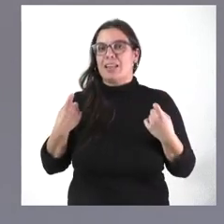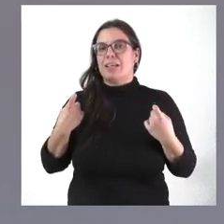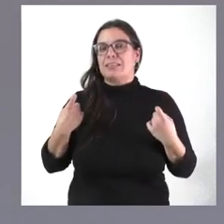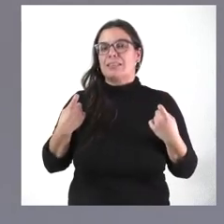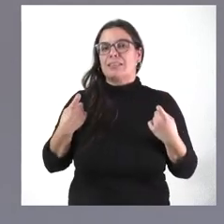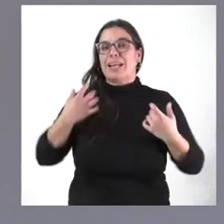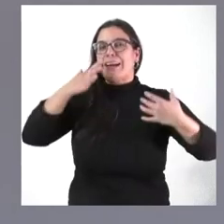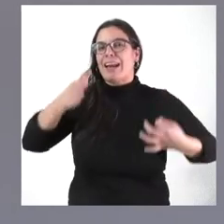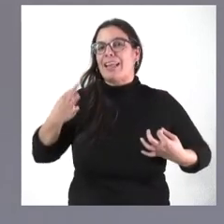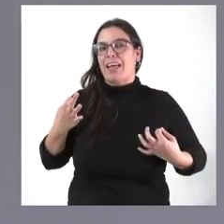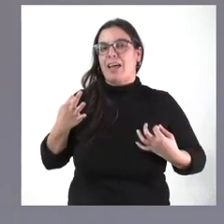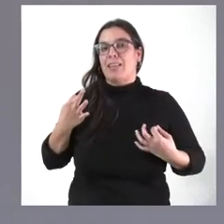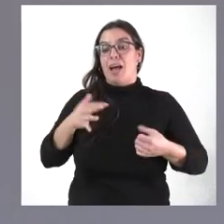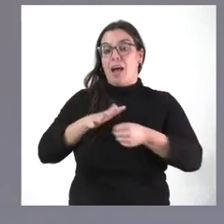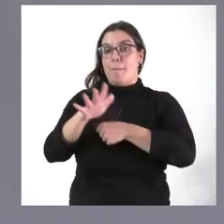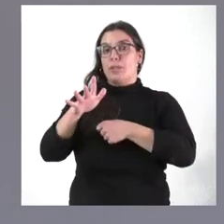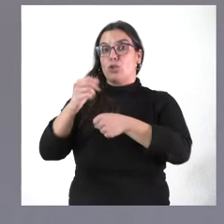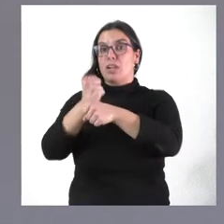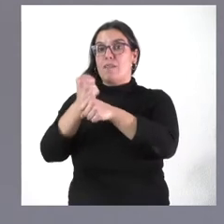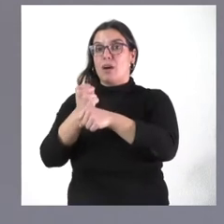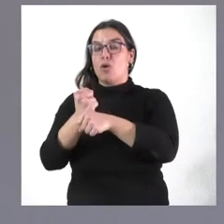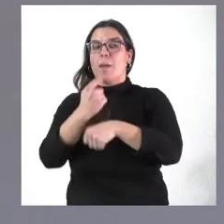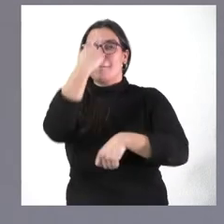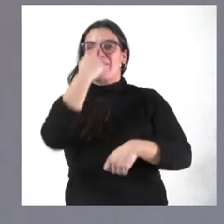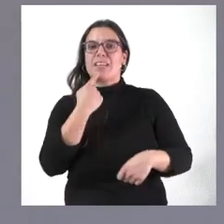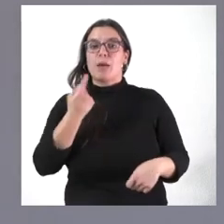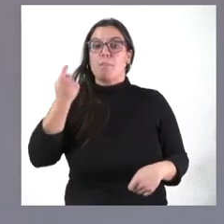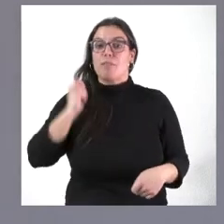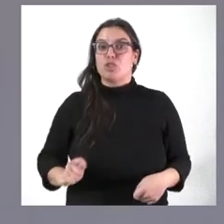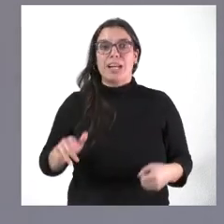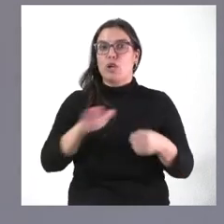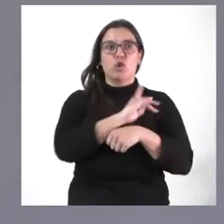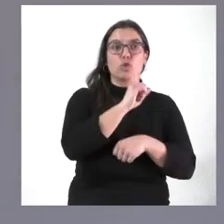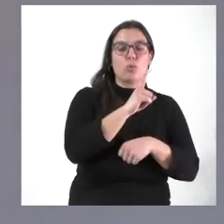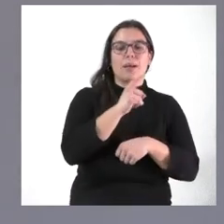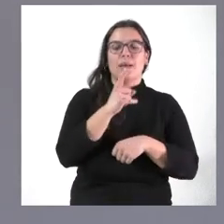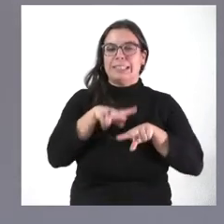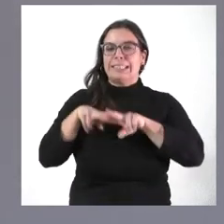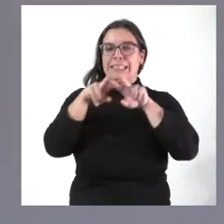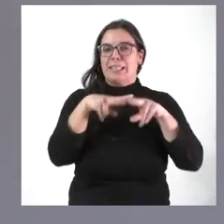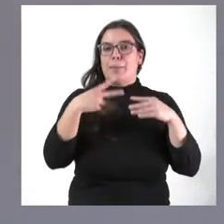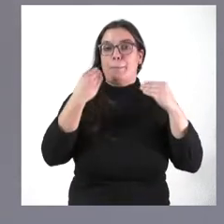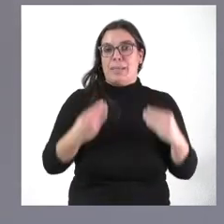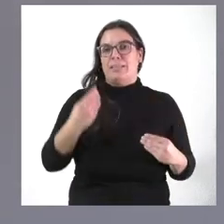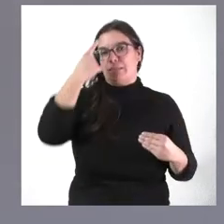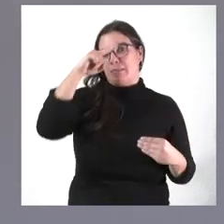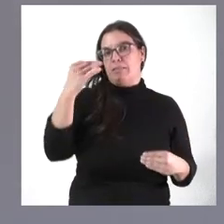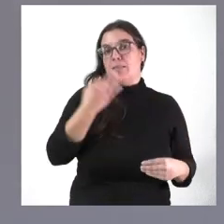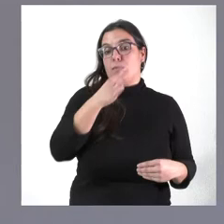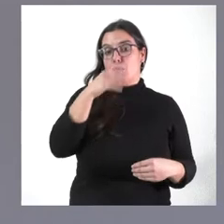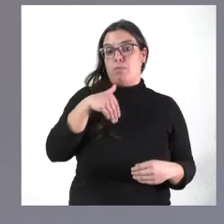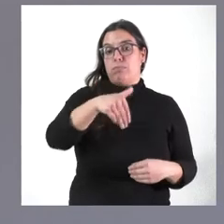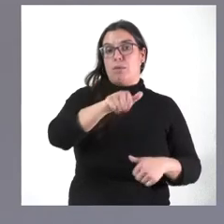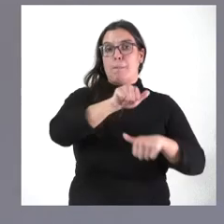reales del mundo de trabajo y cuáles son los perfiles profesionales se quedan sin cubrir porque nos enfrentamos a una realidad que una elevada tasa de paro